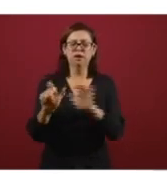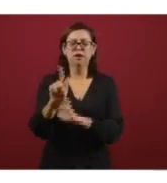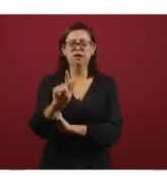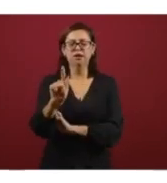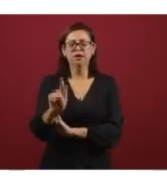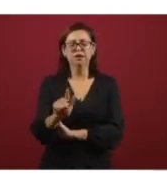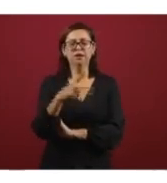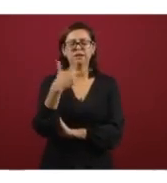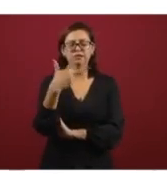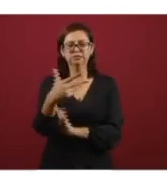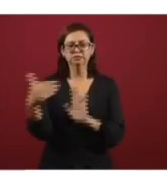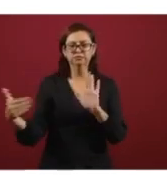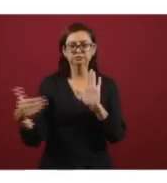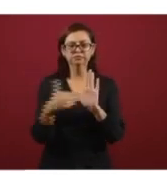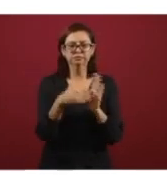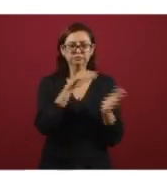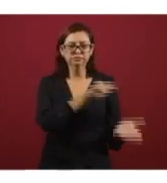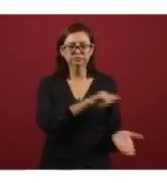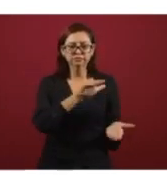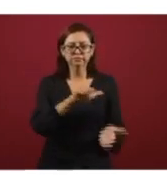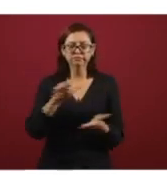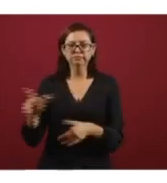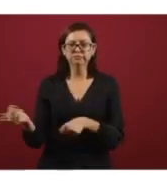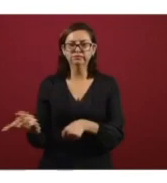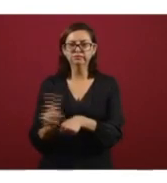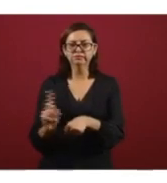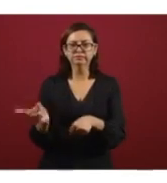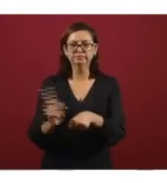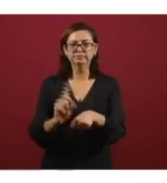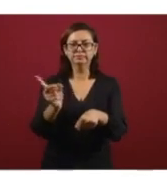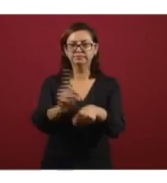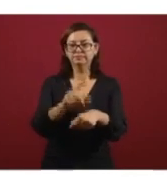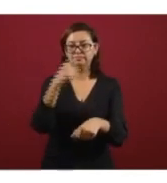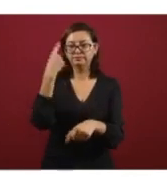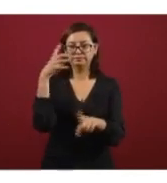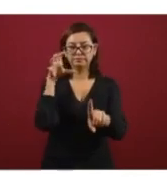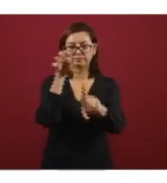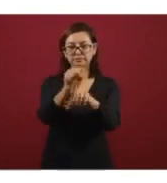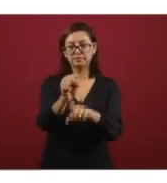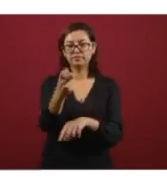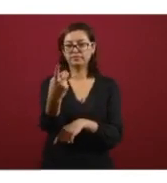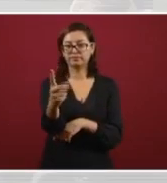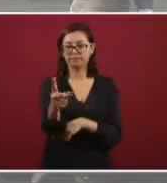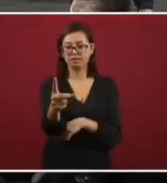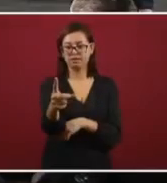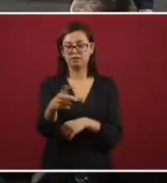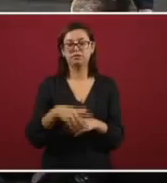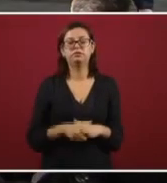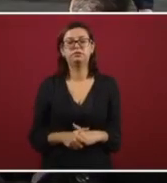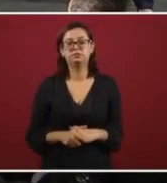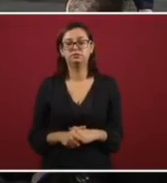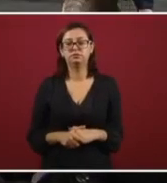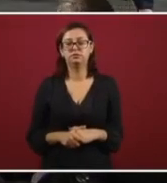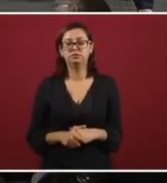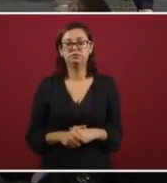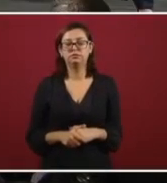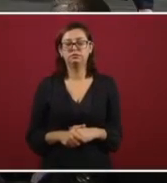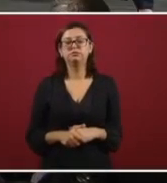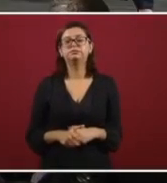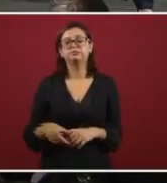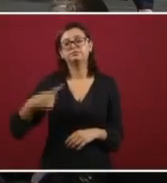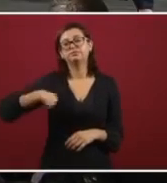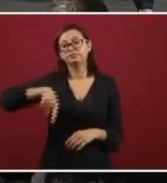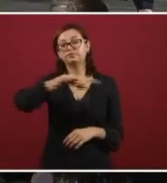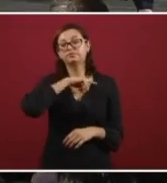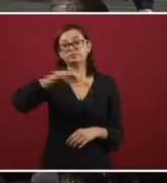actualmente a un millón 778 mil barriles para diciembre estamos previendo que